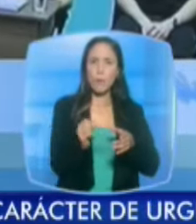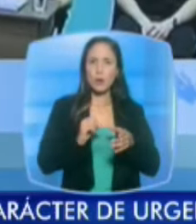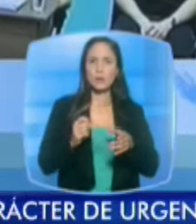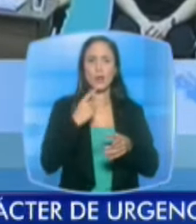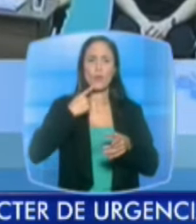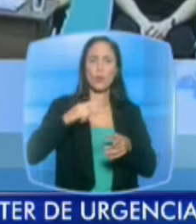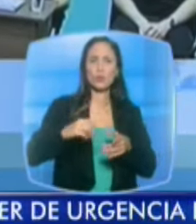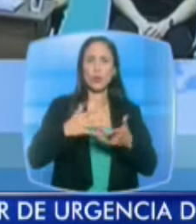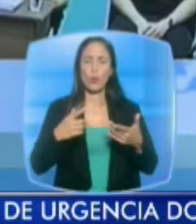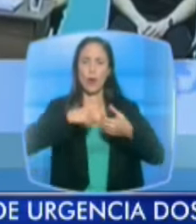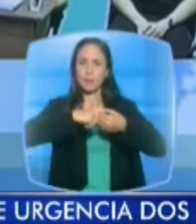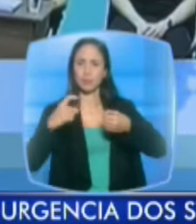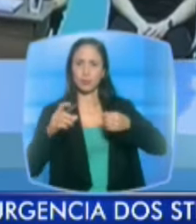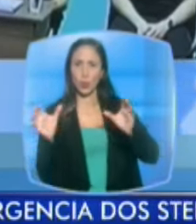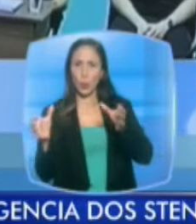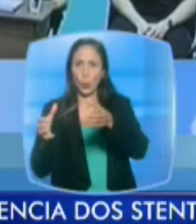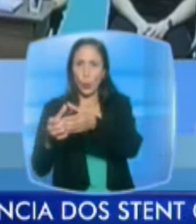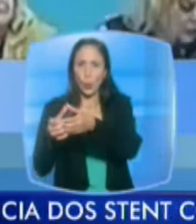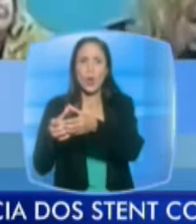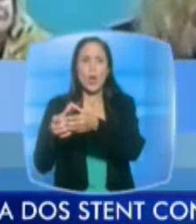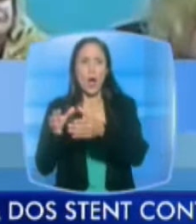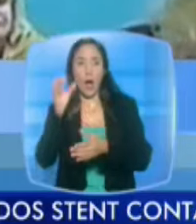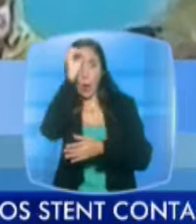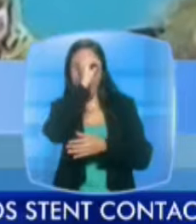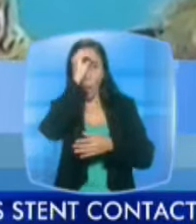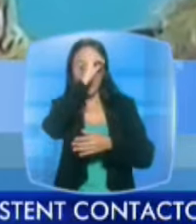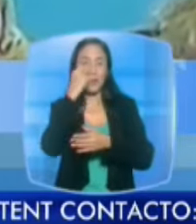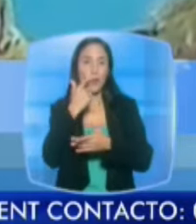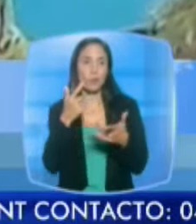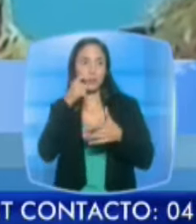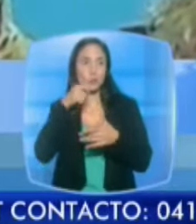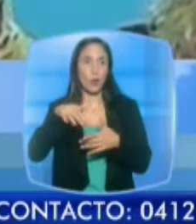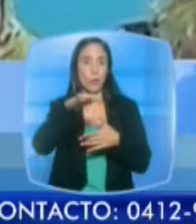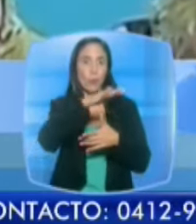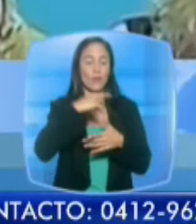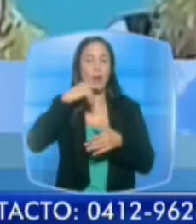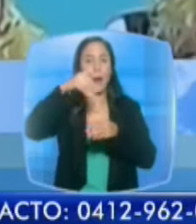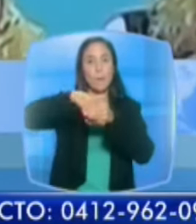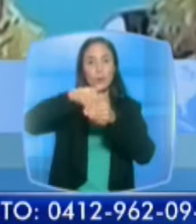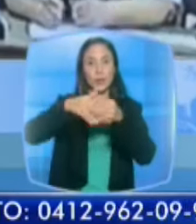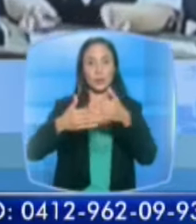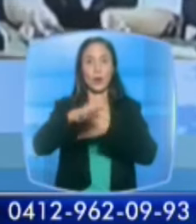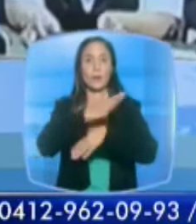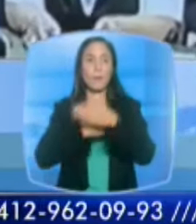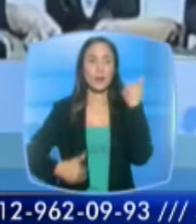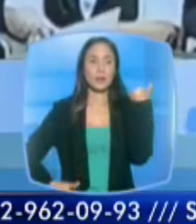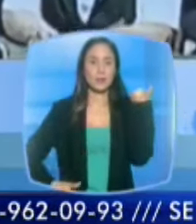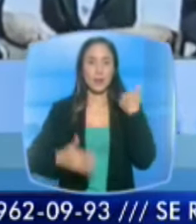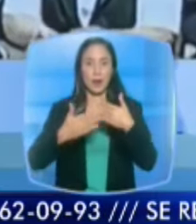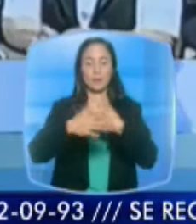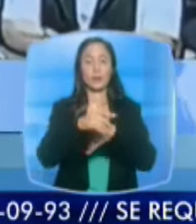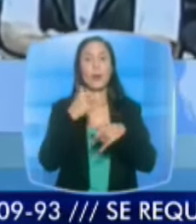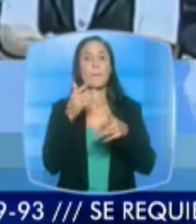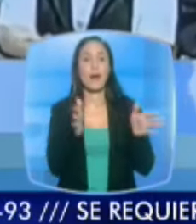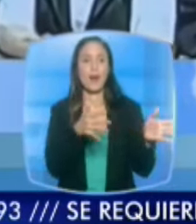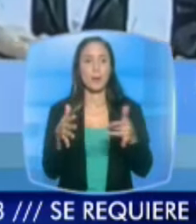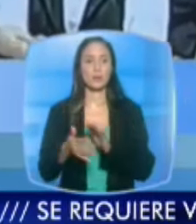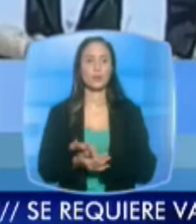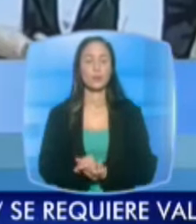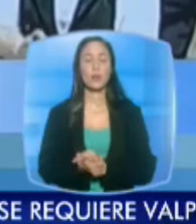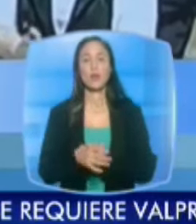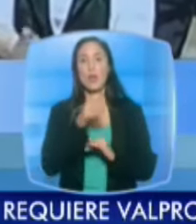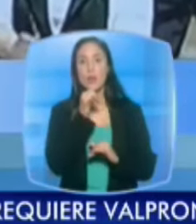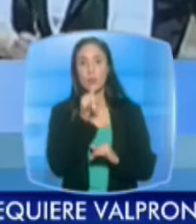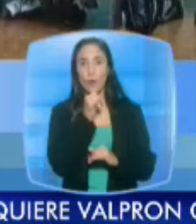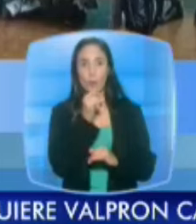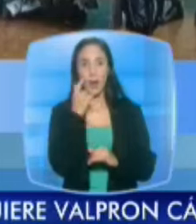rusas busca alejarlo aún más de la opinión pública cuando se acercan las elecciones presidenciales previstas para marzo. Señalaron